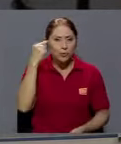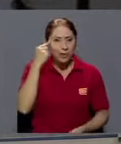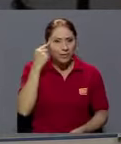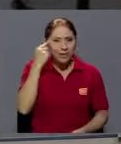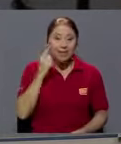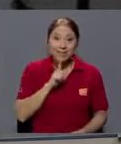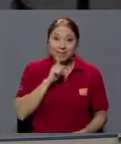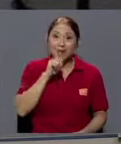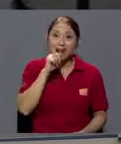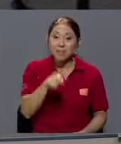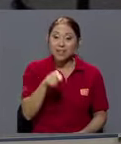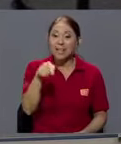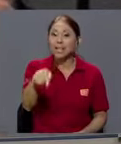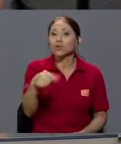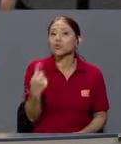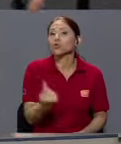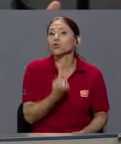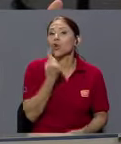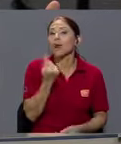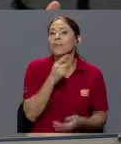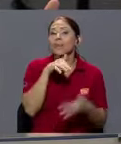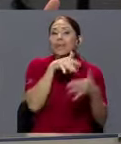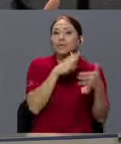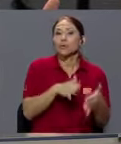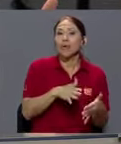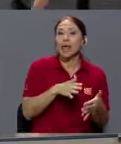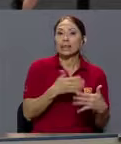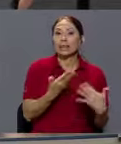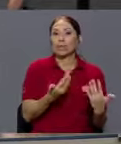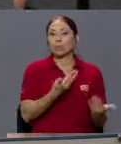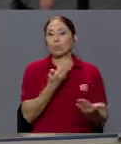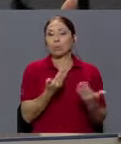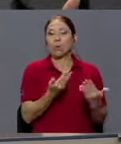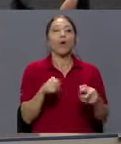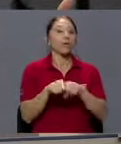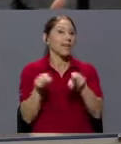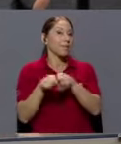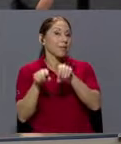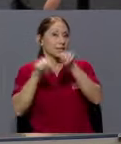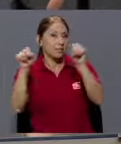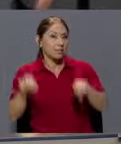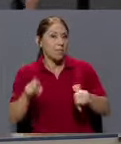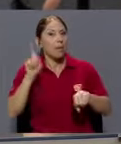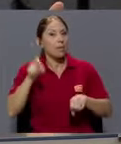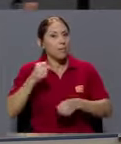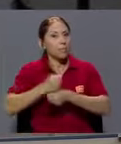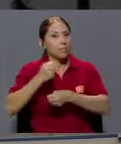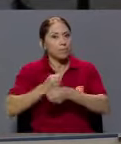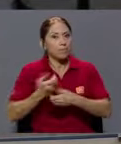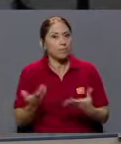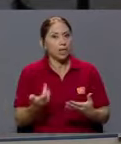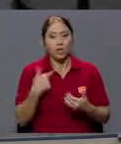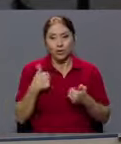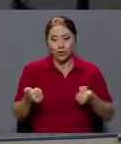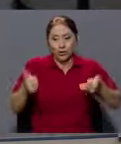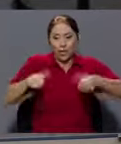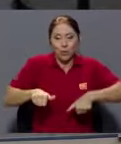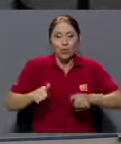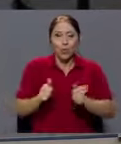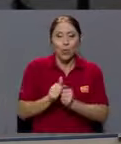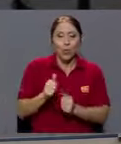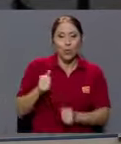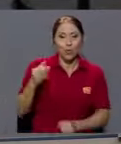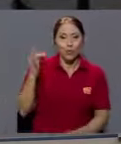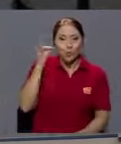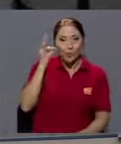tenemos que pensar si realmente esta factura la va a pagar solo el estudiante o si también como sistema tenemos que pagar esa factura, y coincido con lo que